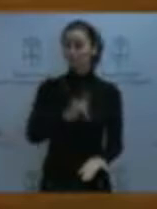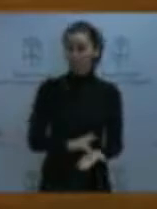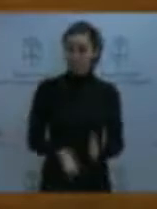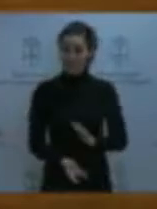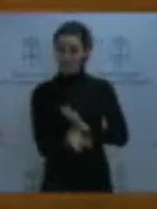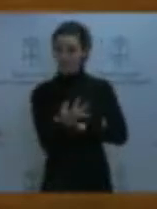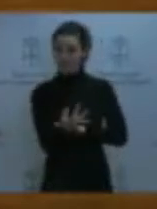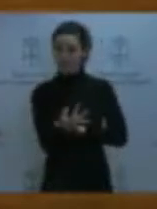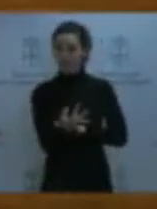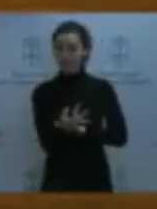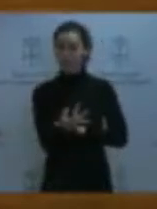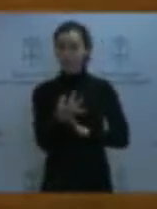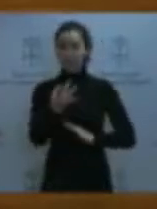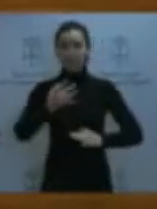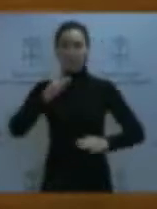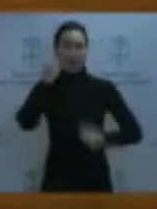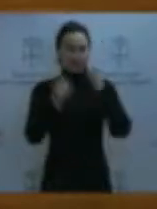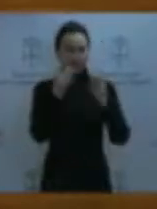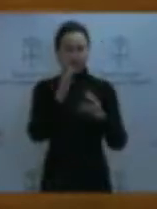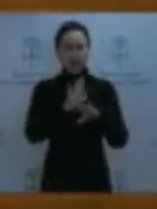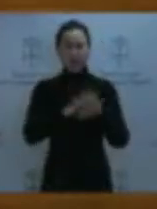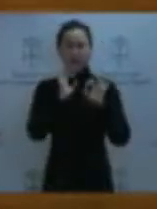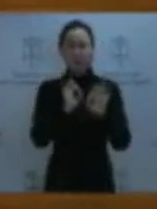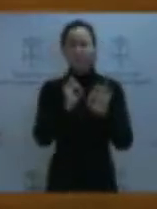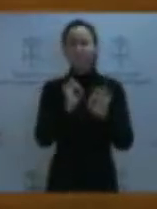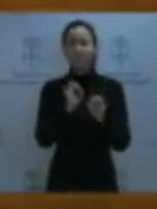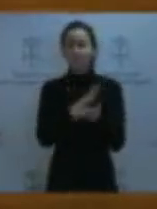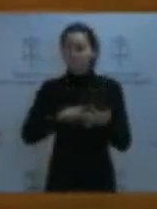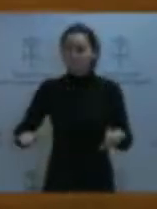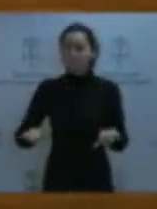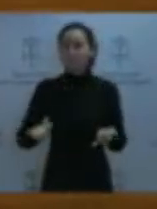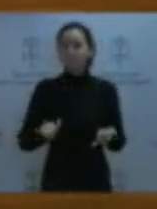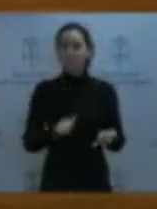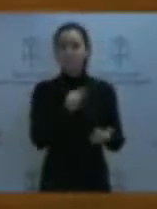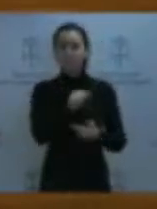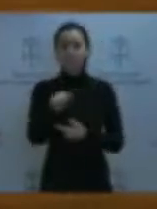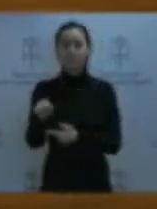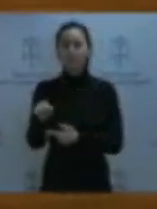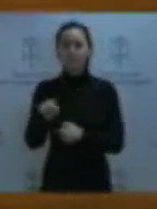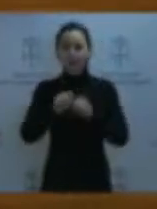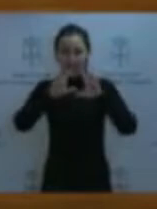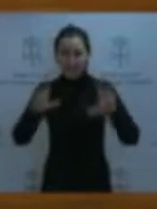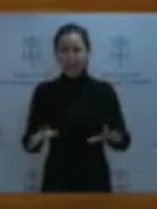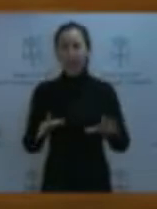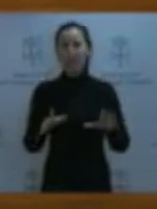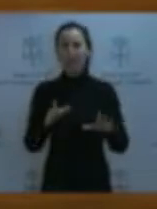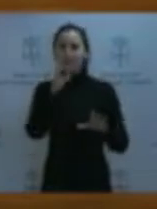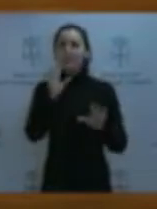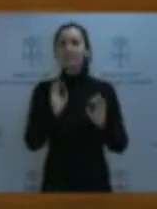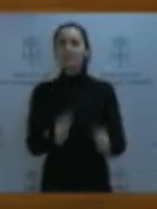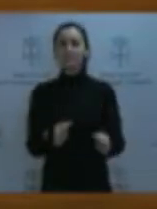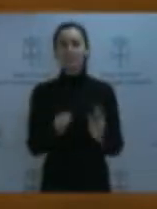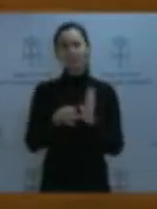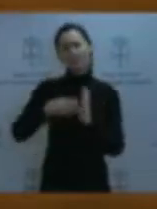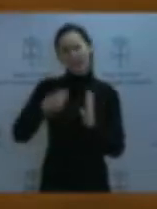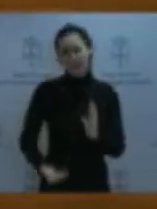generar actividad, recompensando a aquellos y aquellas que realmente tienen claro que lo que merece la pena es crear empleo de calidad,